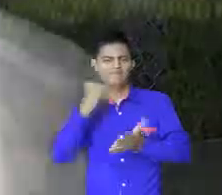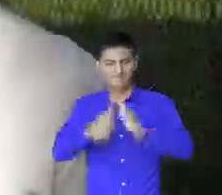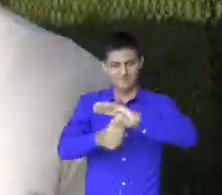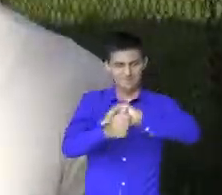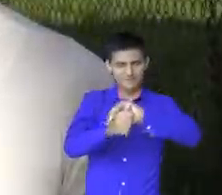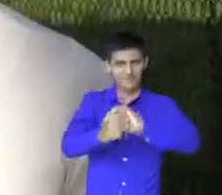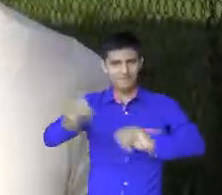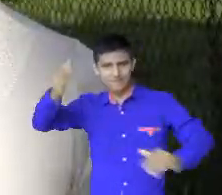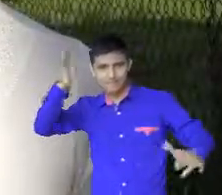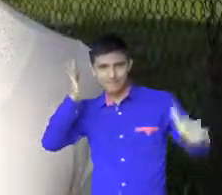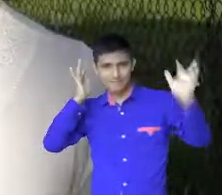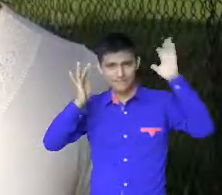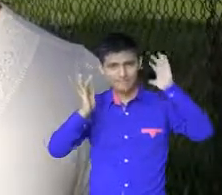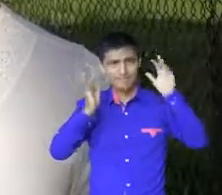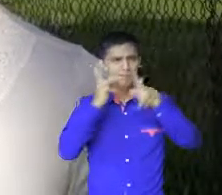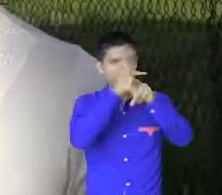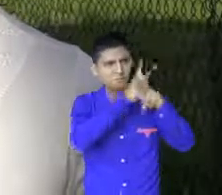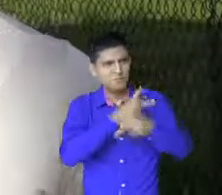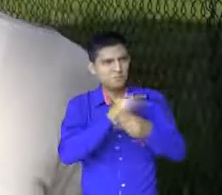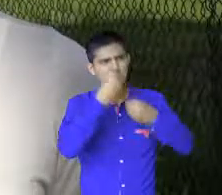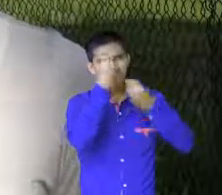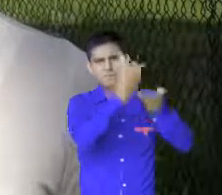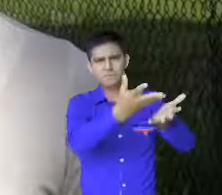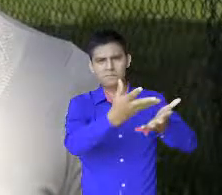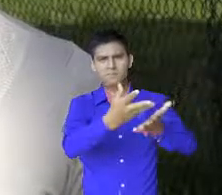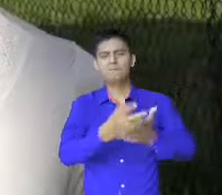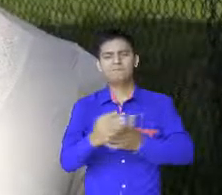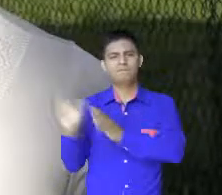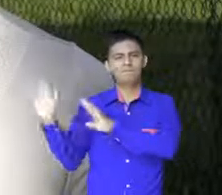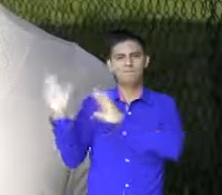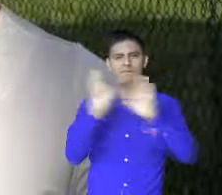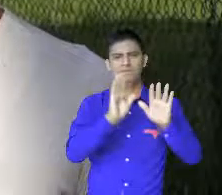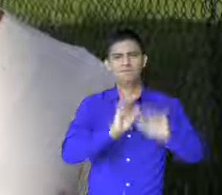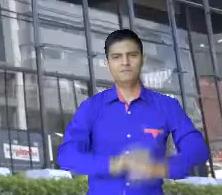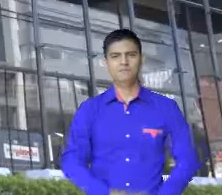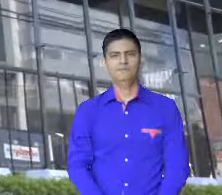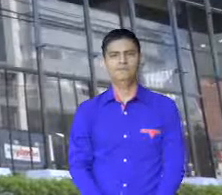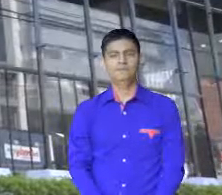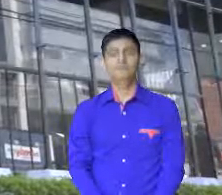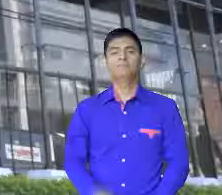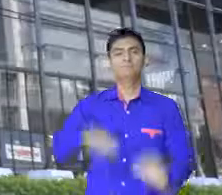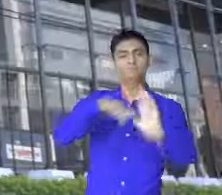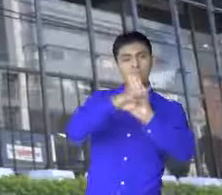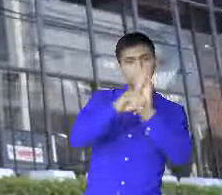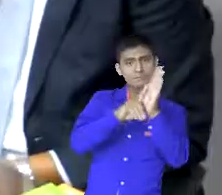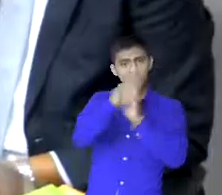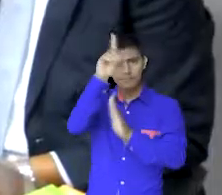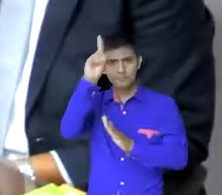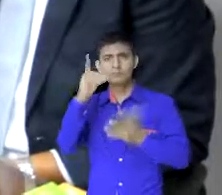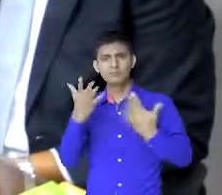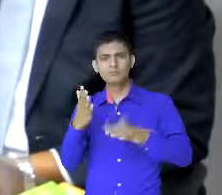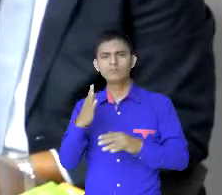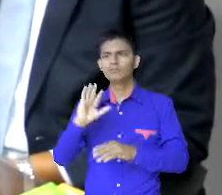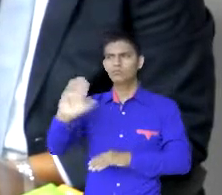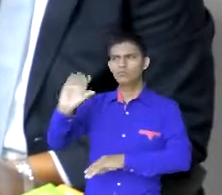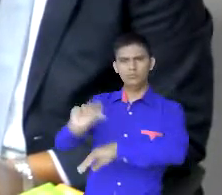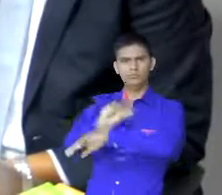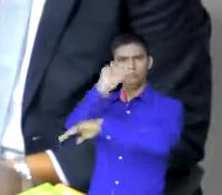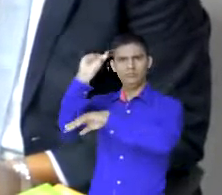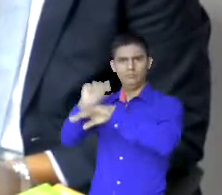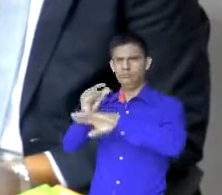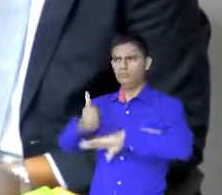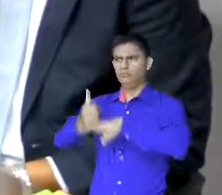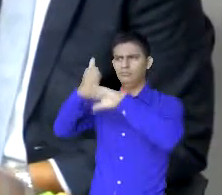desarrollado para preservar el Parque Perla. Eduardo Benítez nos tiene más detalles. El Banco de Desarrollo, a través del gerente regional en